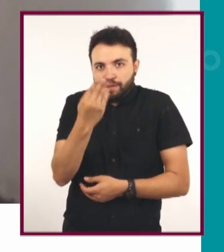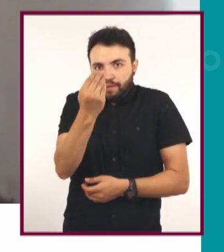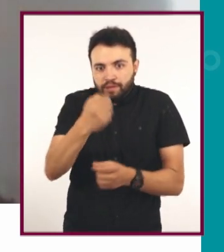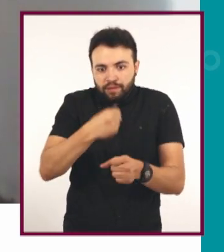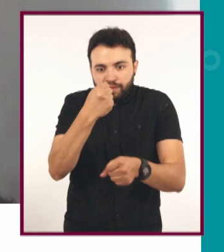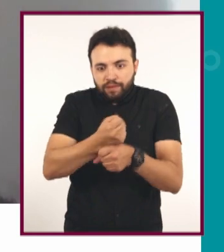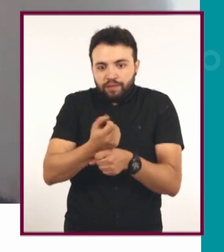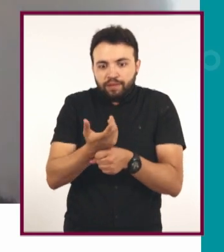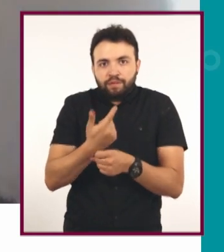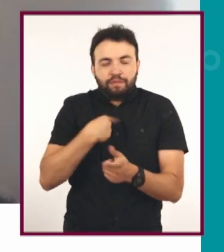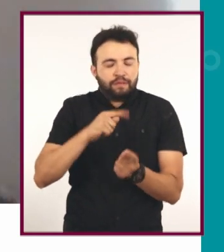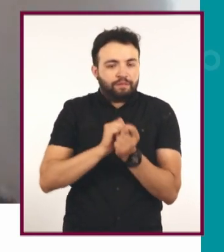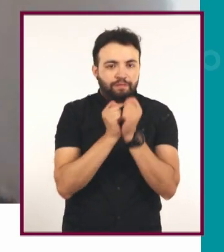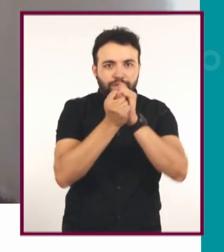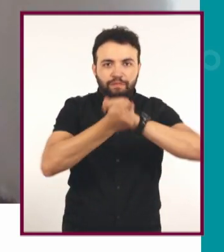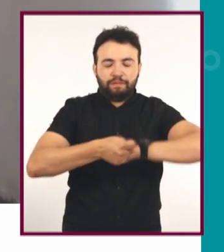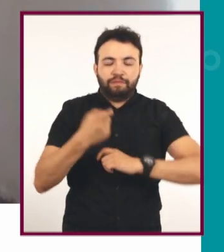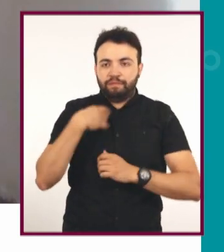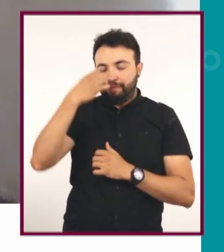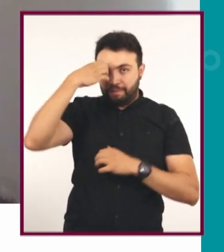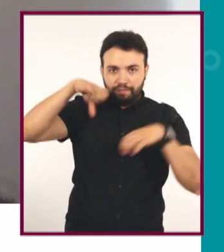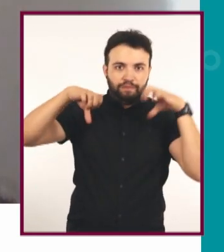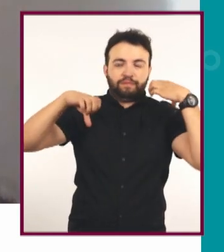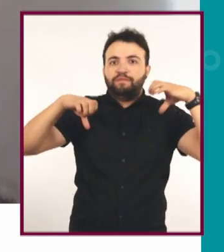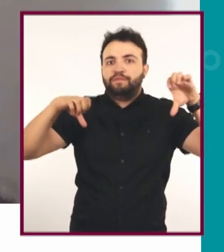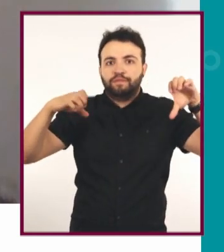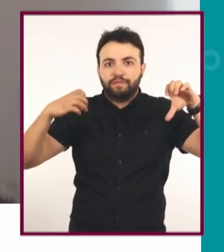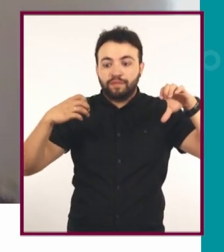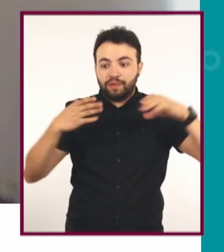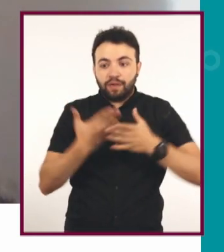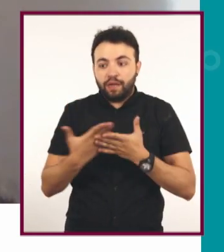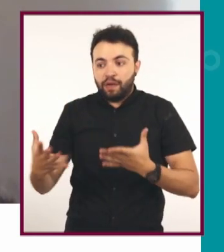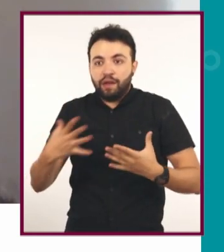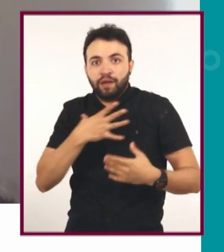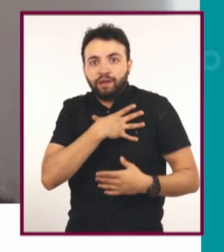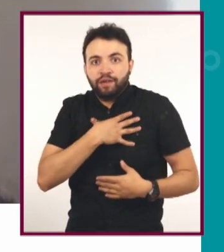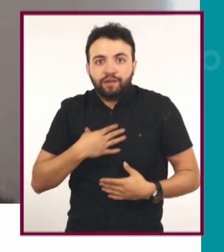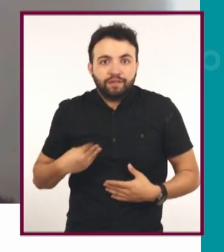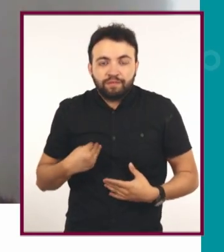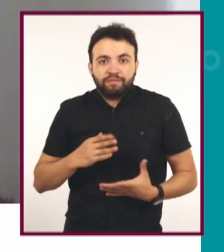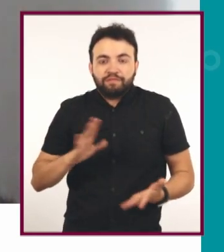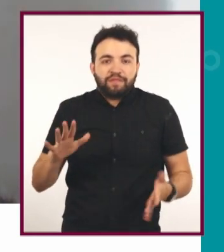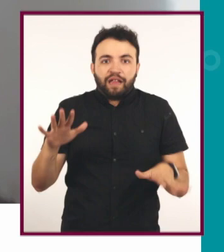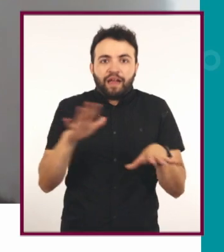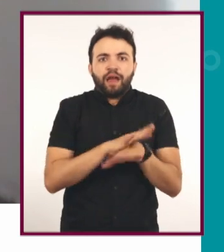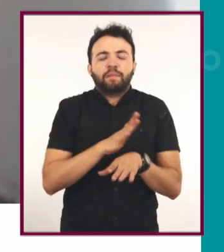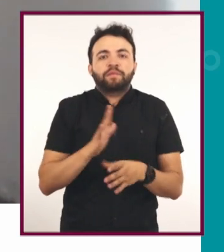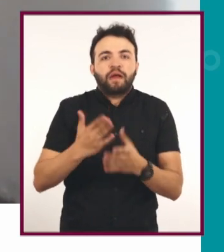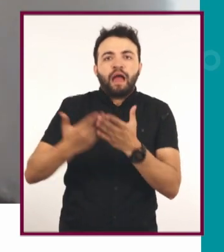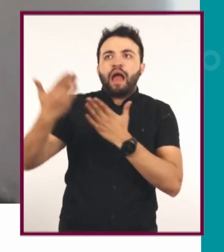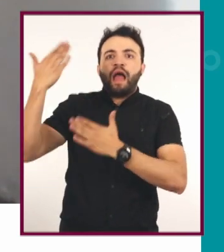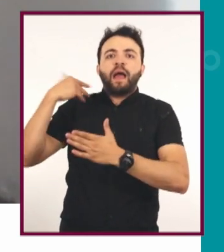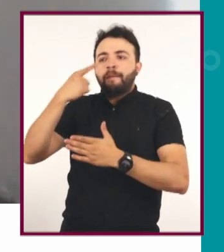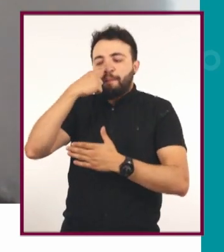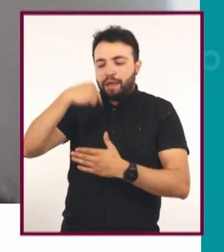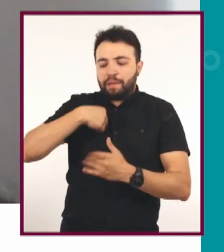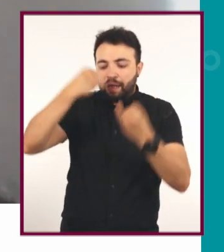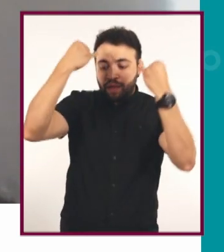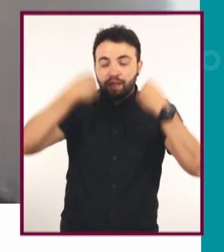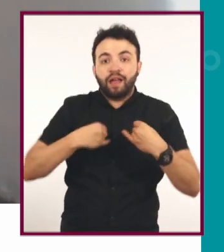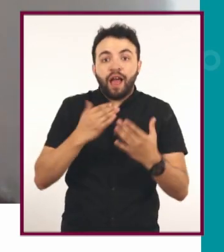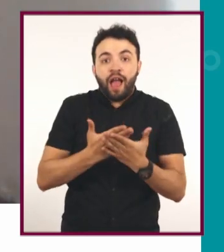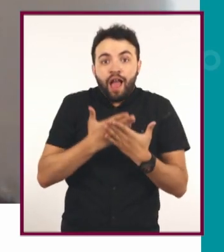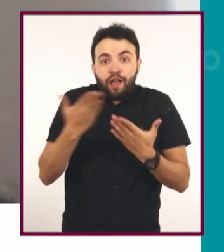me transformó la vida completamente porque, en efecto, estos dichos de, bueno, uno como quiera, pero ya con los hijos, es verdad, ¿no? O sea, ya todas